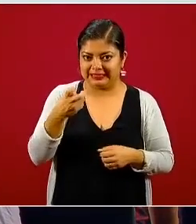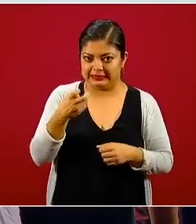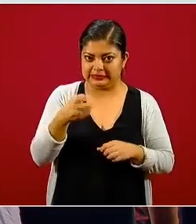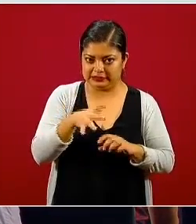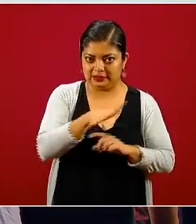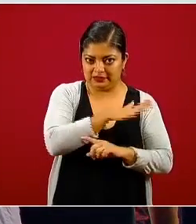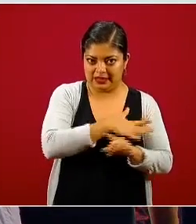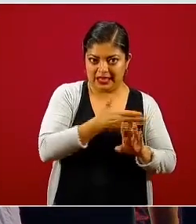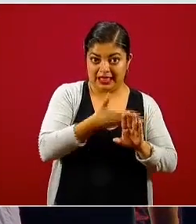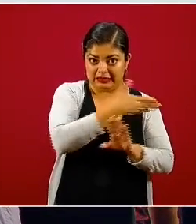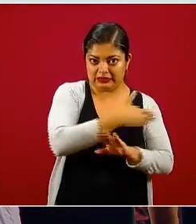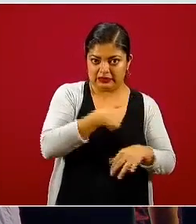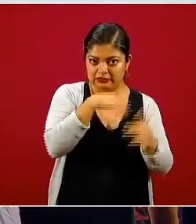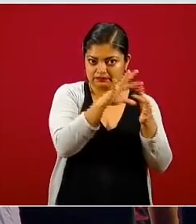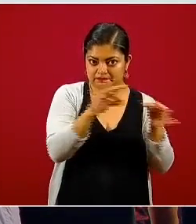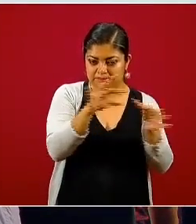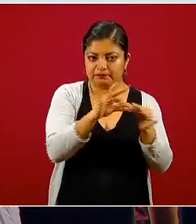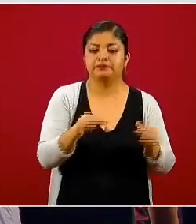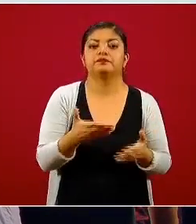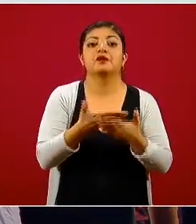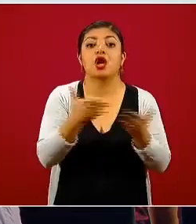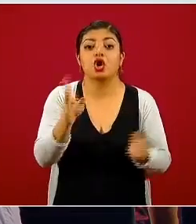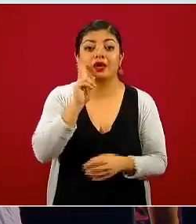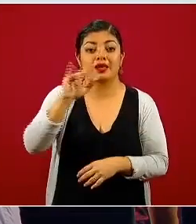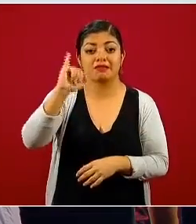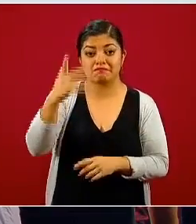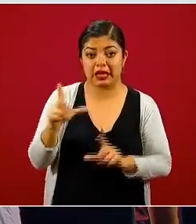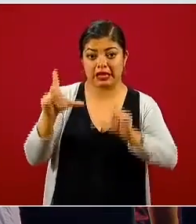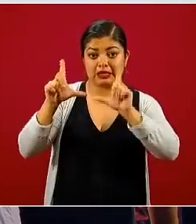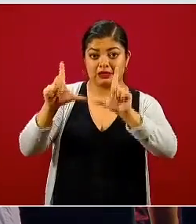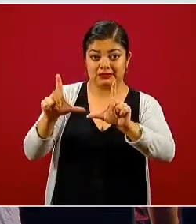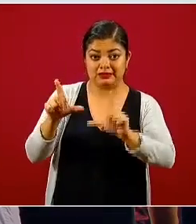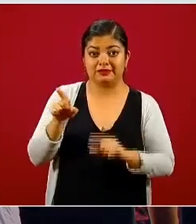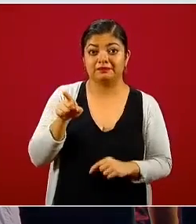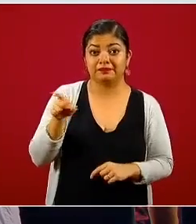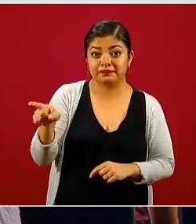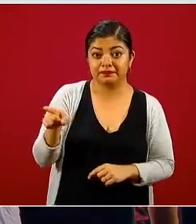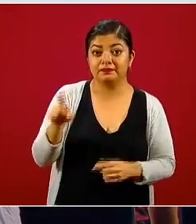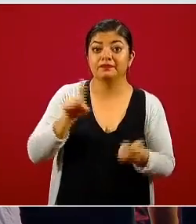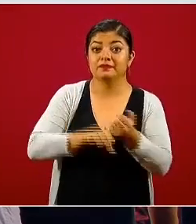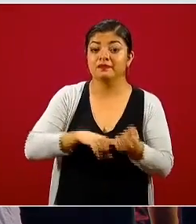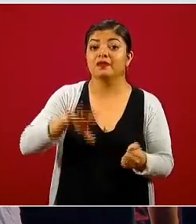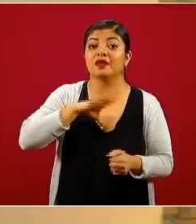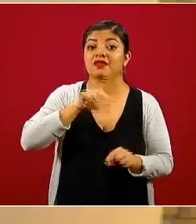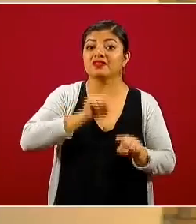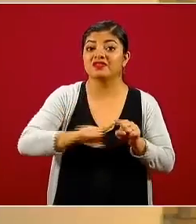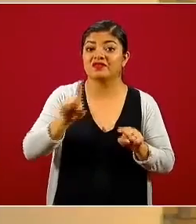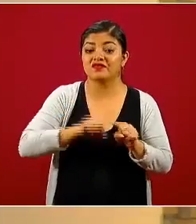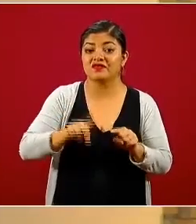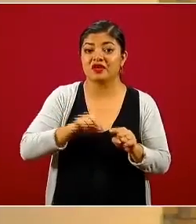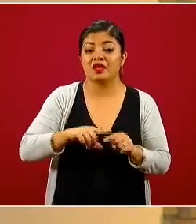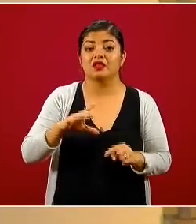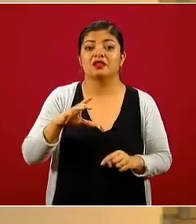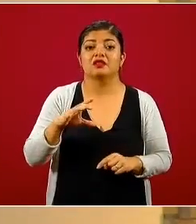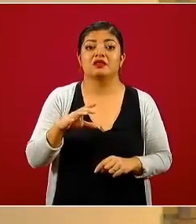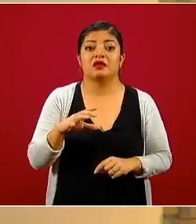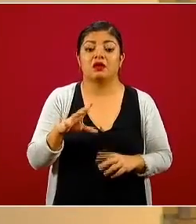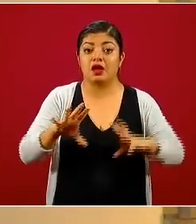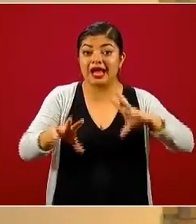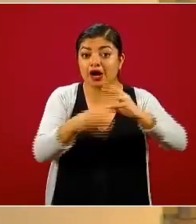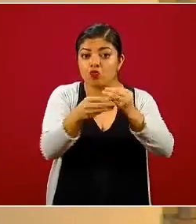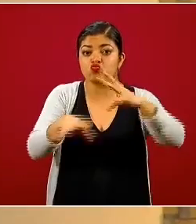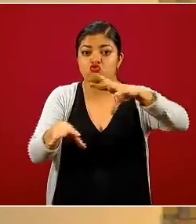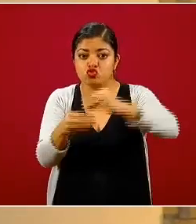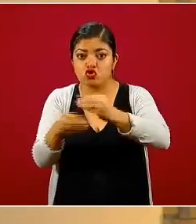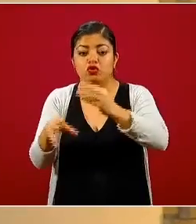ven ustedes, que ahorita comentaré, se muestran los casos acumulados. Y estos casos acumulados